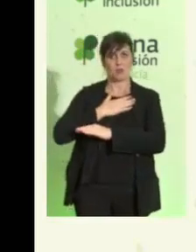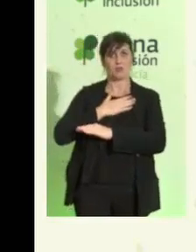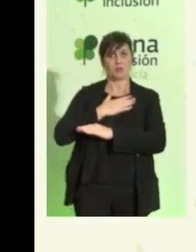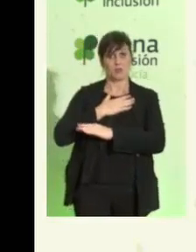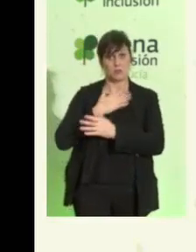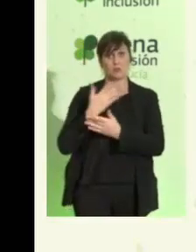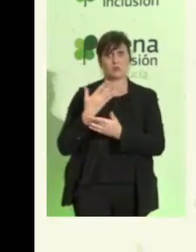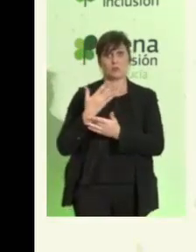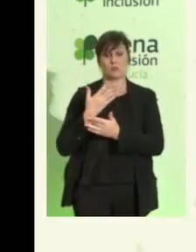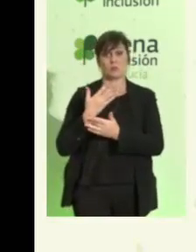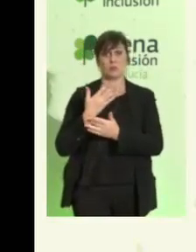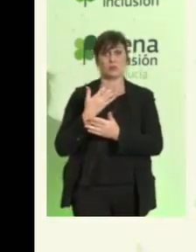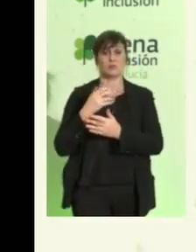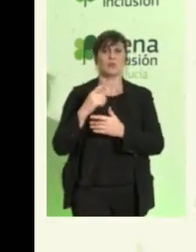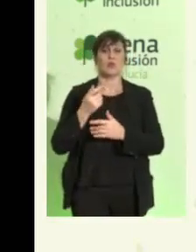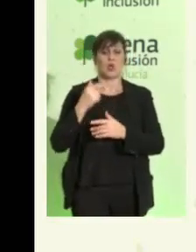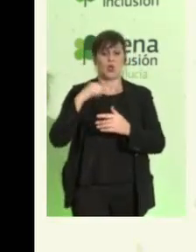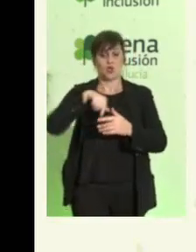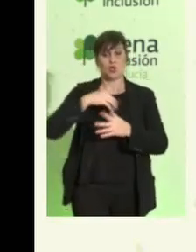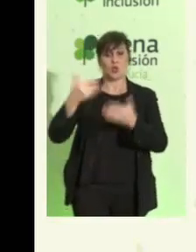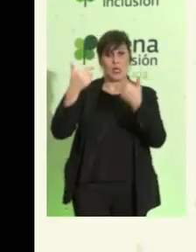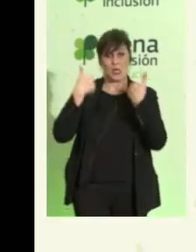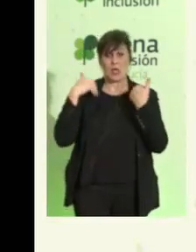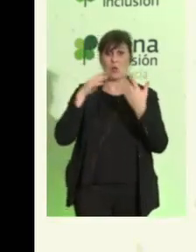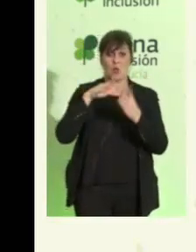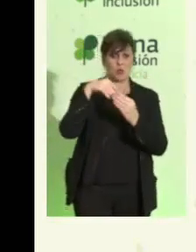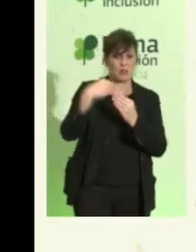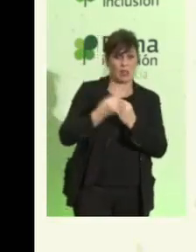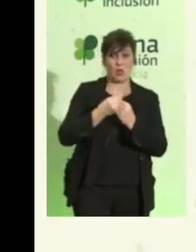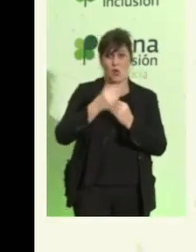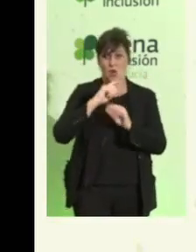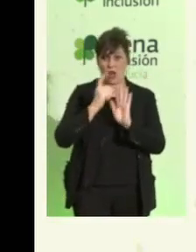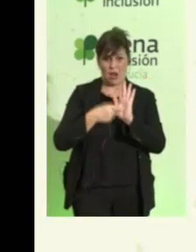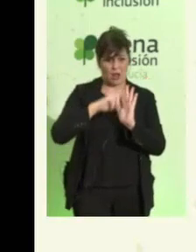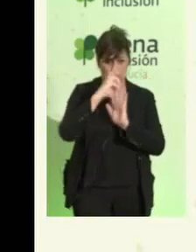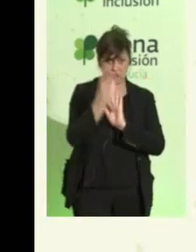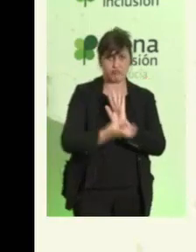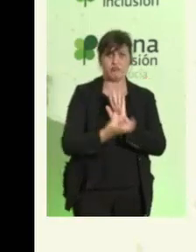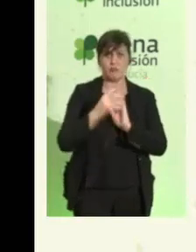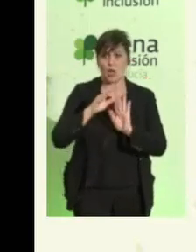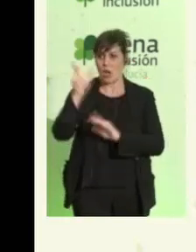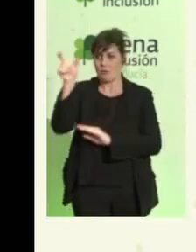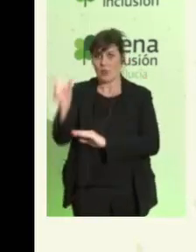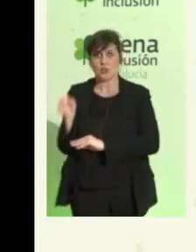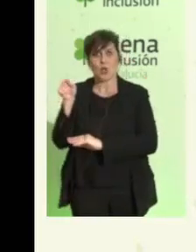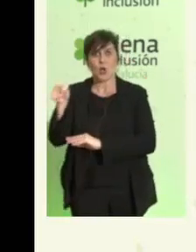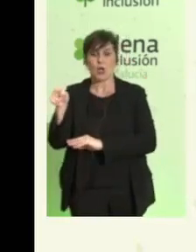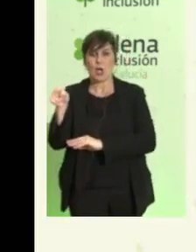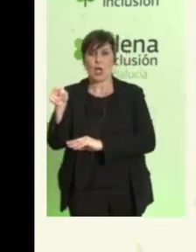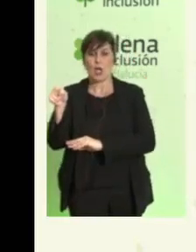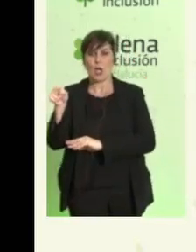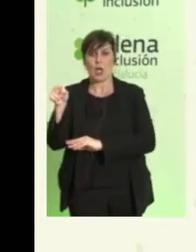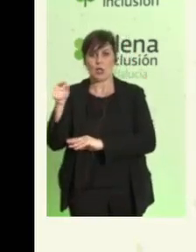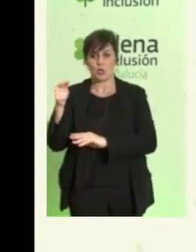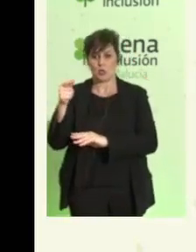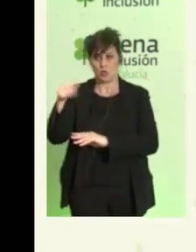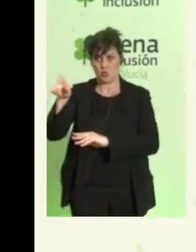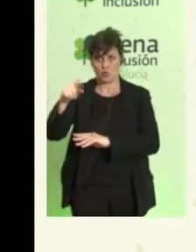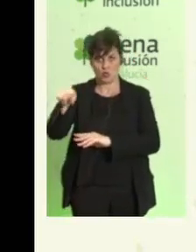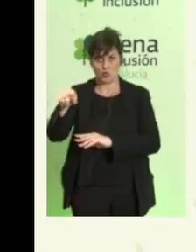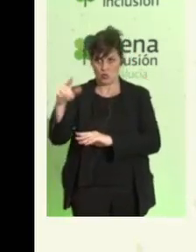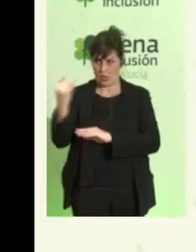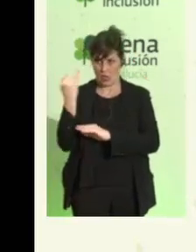nosotros nos encargamos de las cuestiones, todos los papeles legales, pero que la persona para la que trabajamos estuvieran a cargo, fueran los jefes de esa